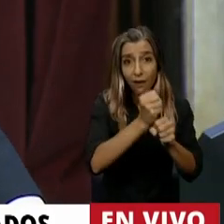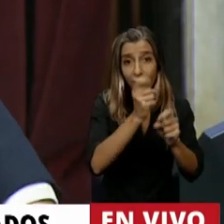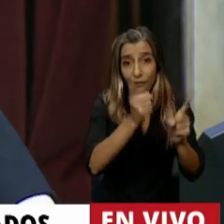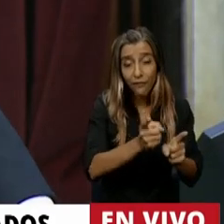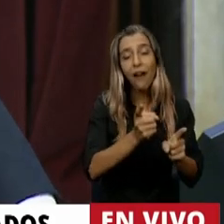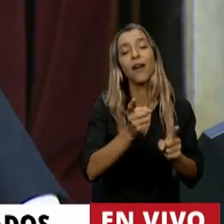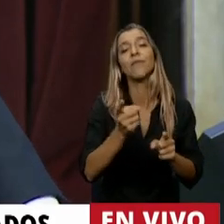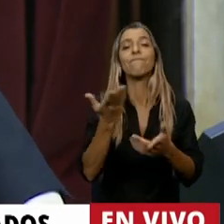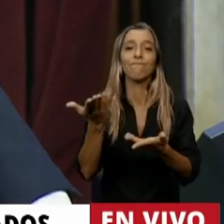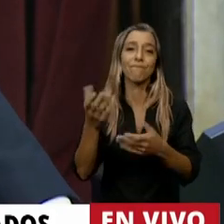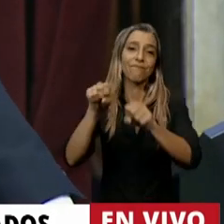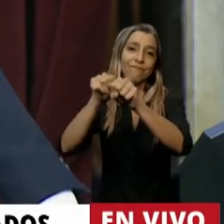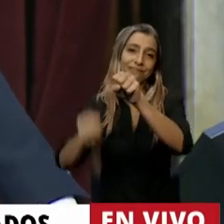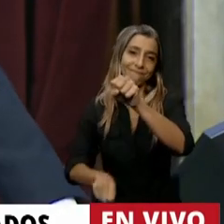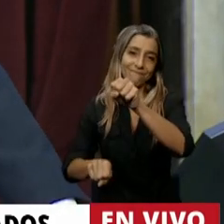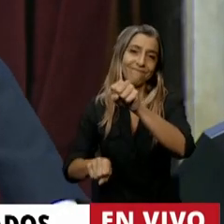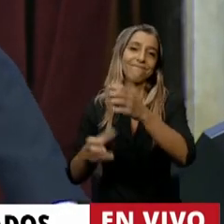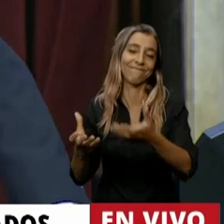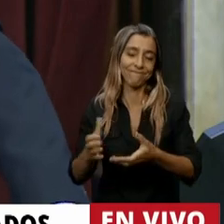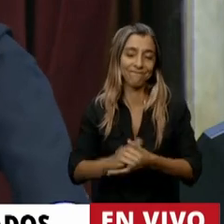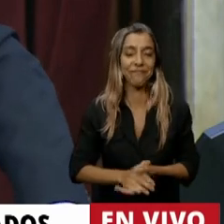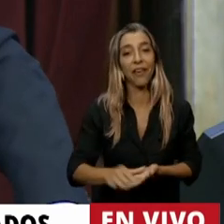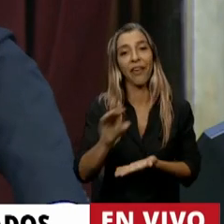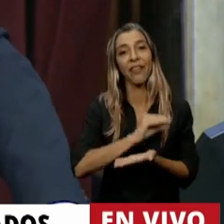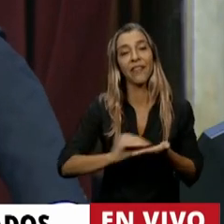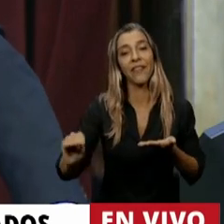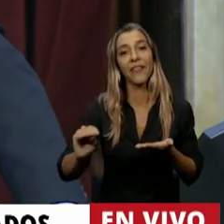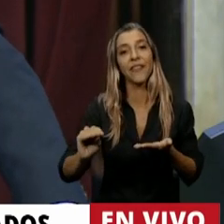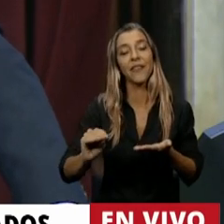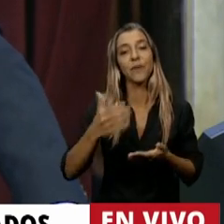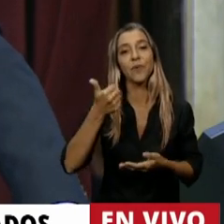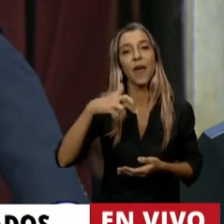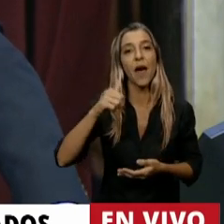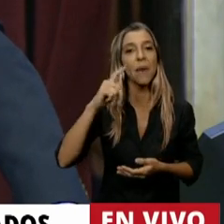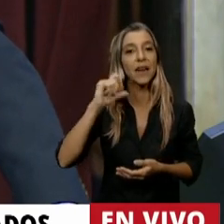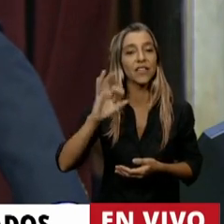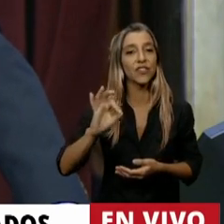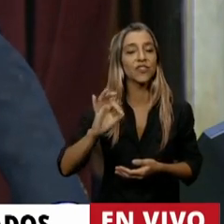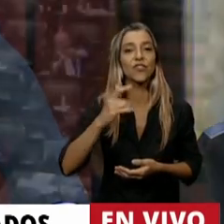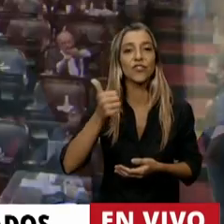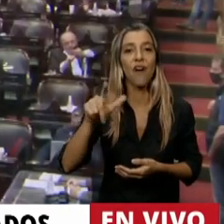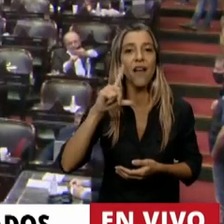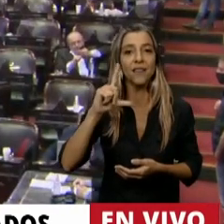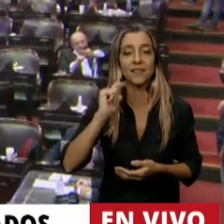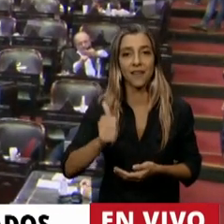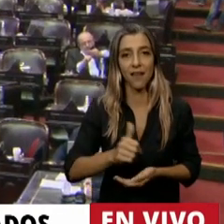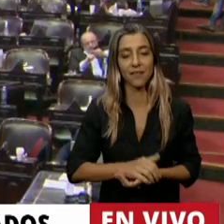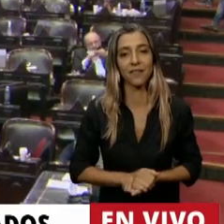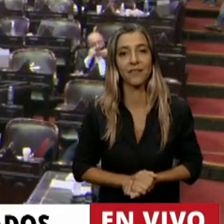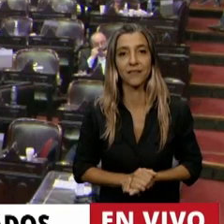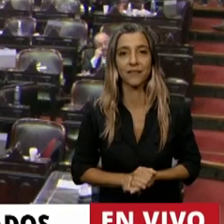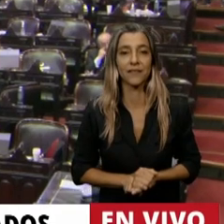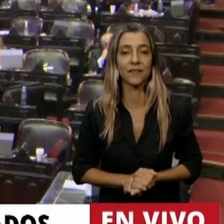el correspondiente delogueo. Diputada Aparicio Alicia.